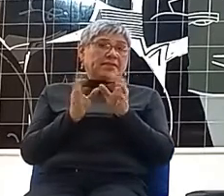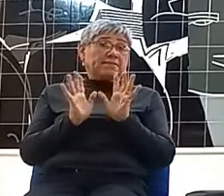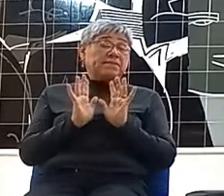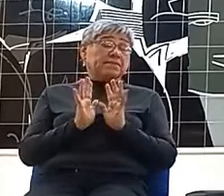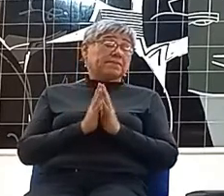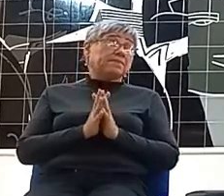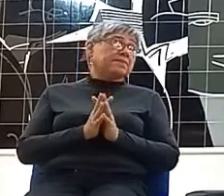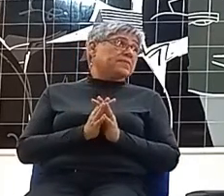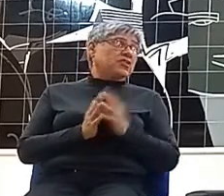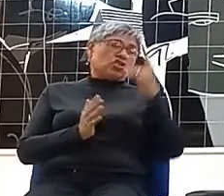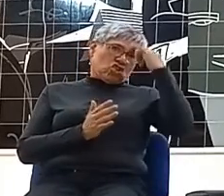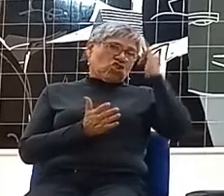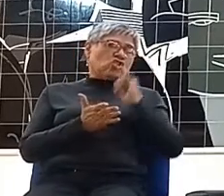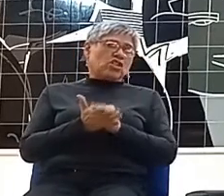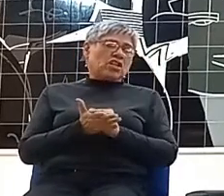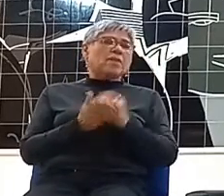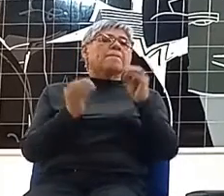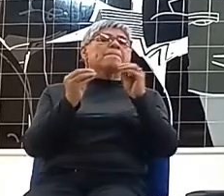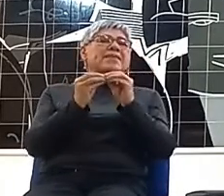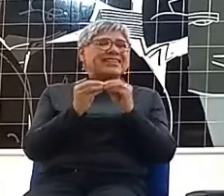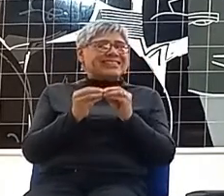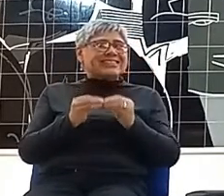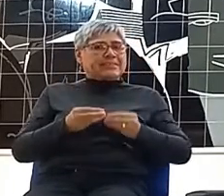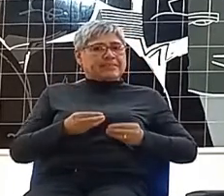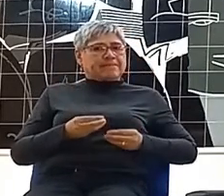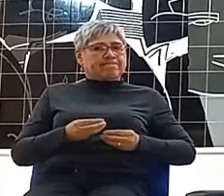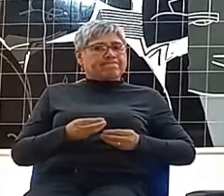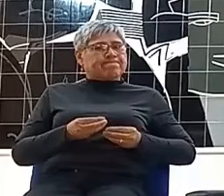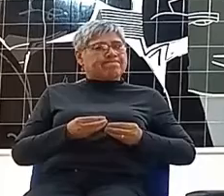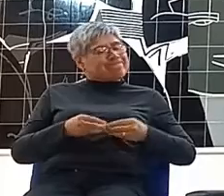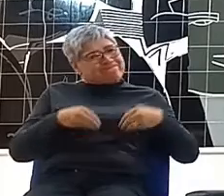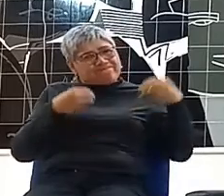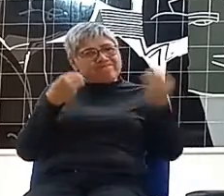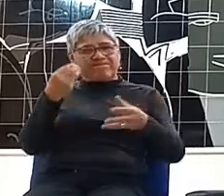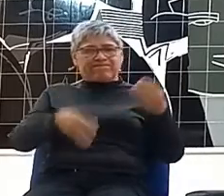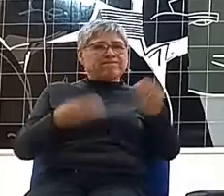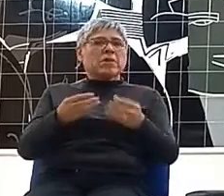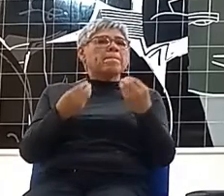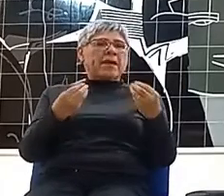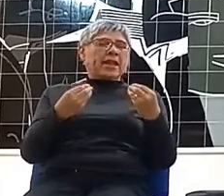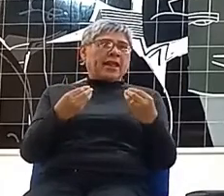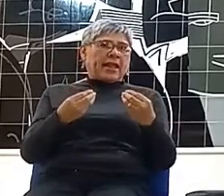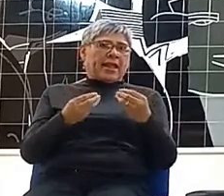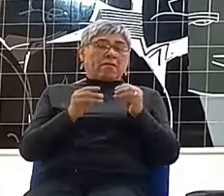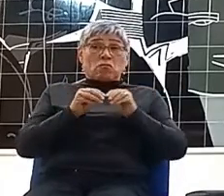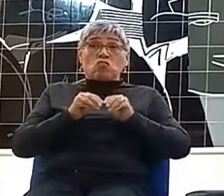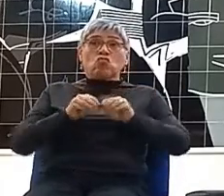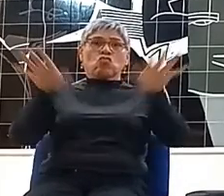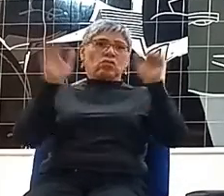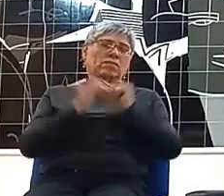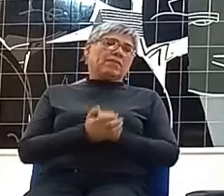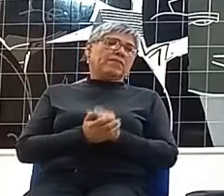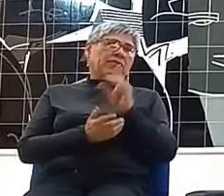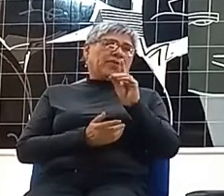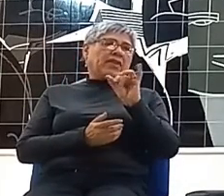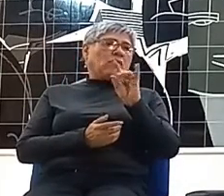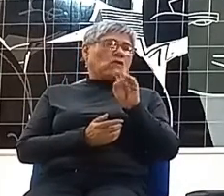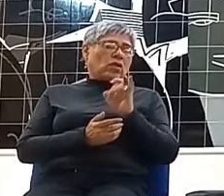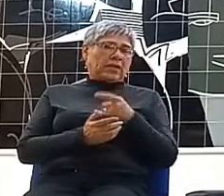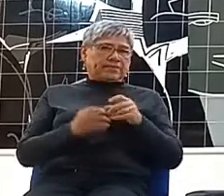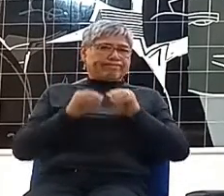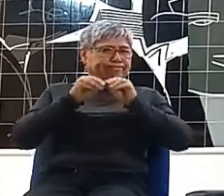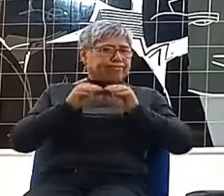Creo que hay que apostar más por la divulgación y creo que hay que vencer